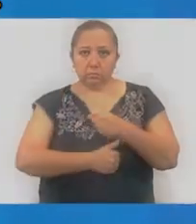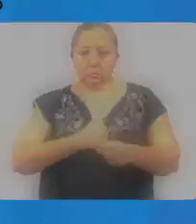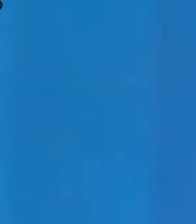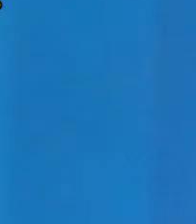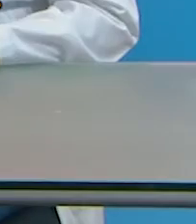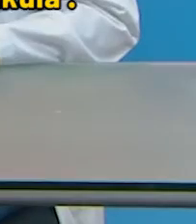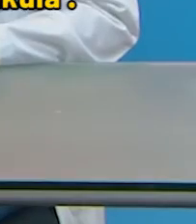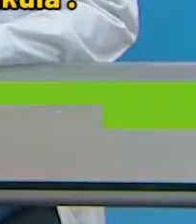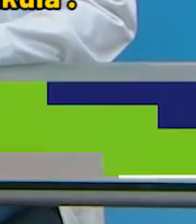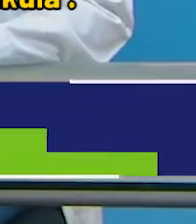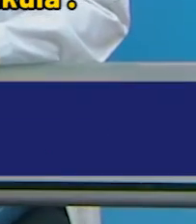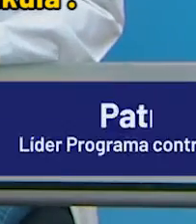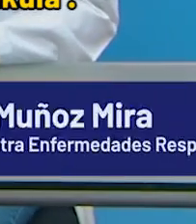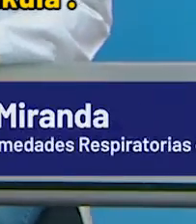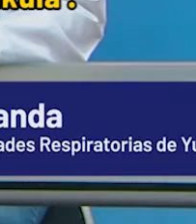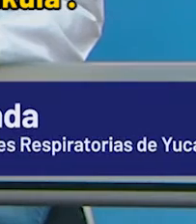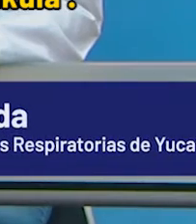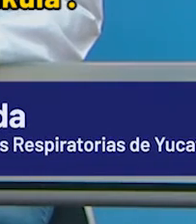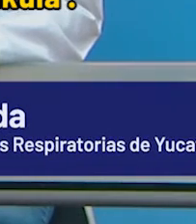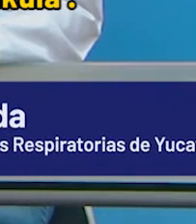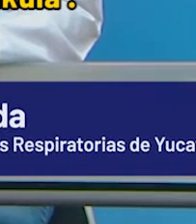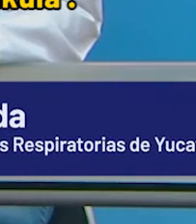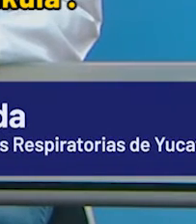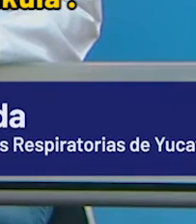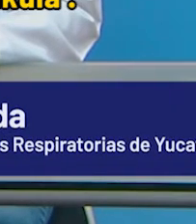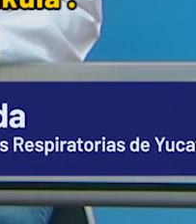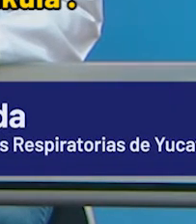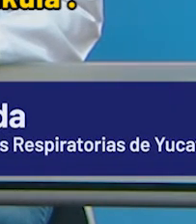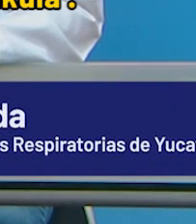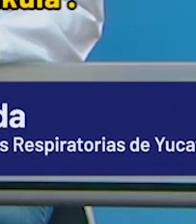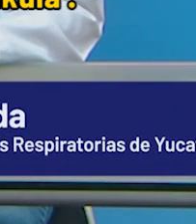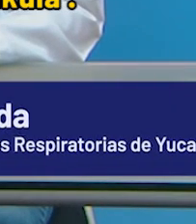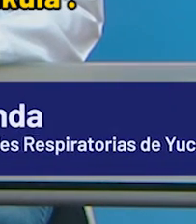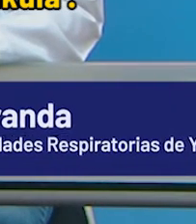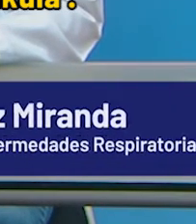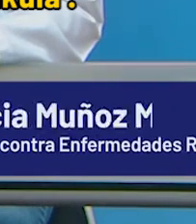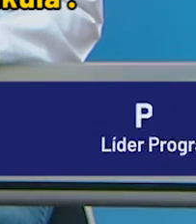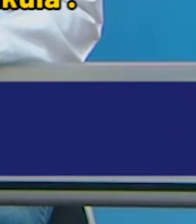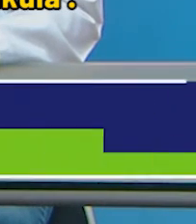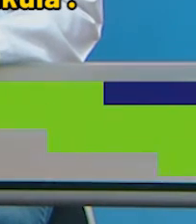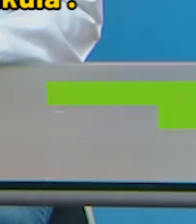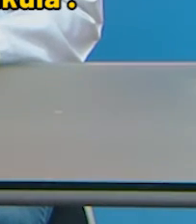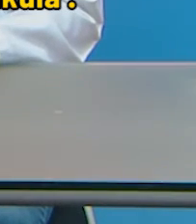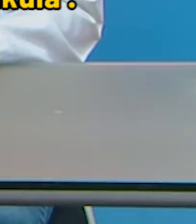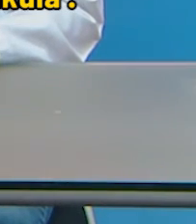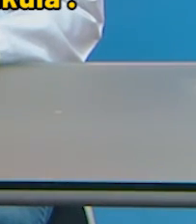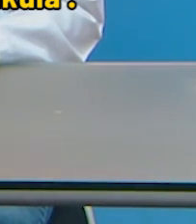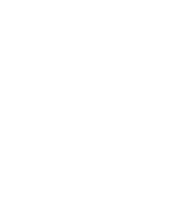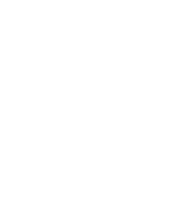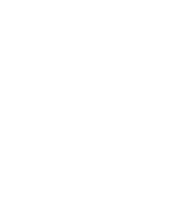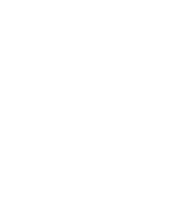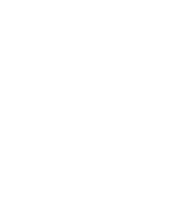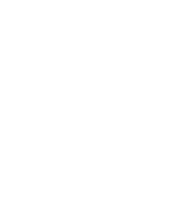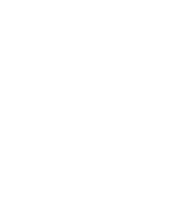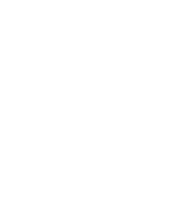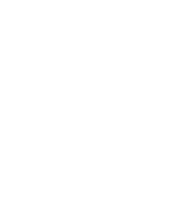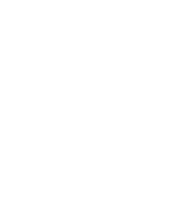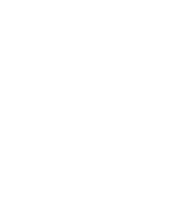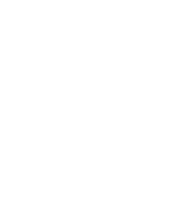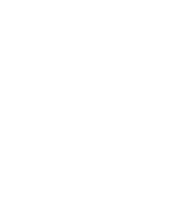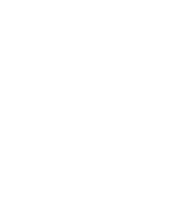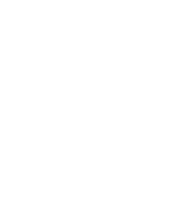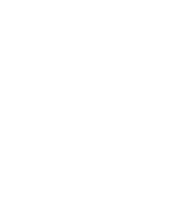Ese es el informe hasta el día de hoy, doctora. Gracias. Estaremos actualizando esta información todos los días por este mismo medio. Muchas gracias. Gracias.